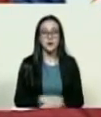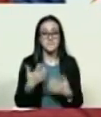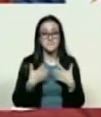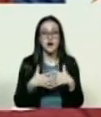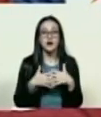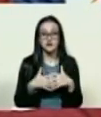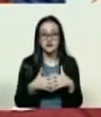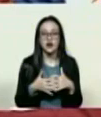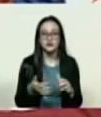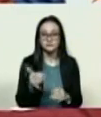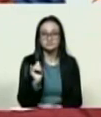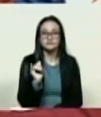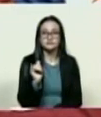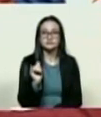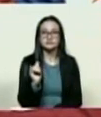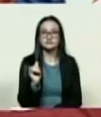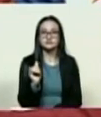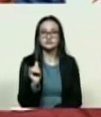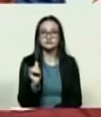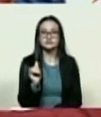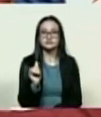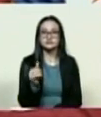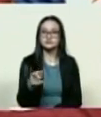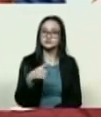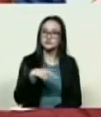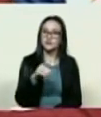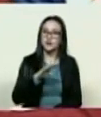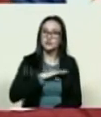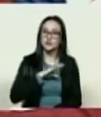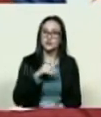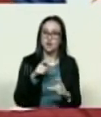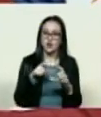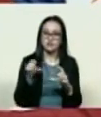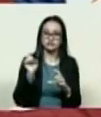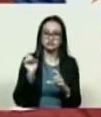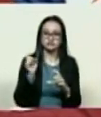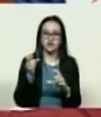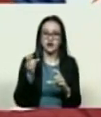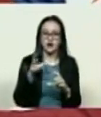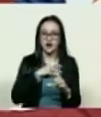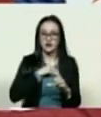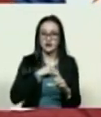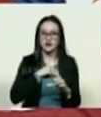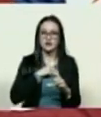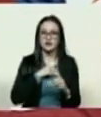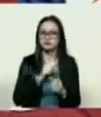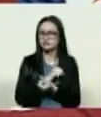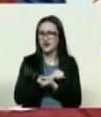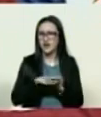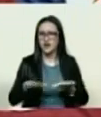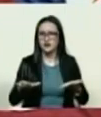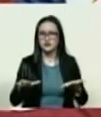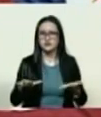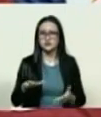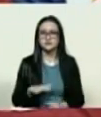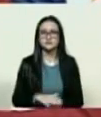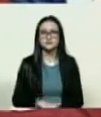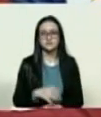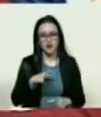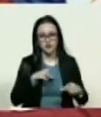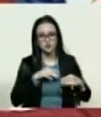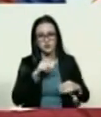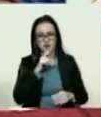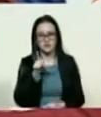van a permitir a usted obtener su carnet totalmente gratis. Lo asume la dirección de